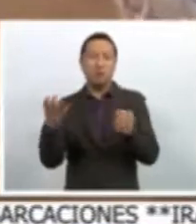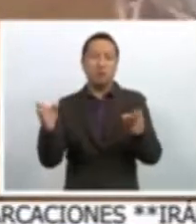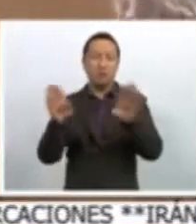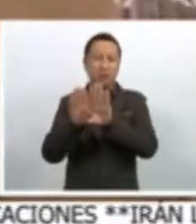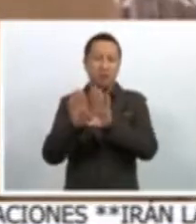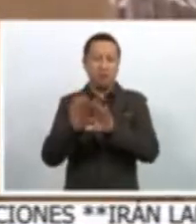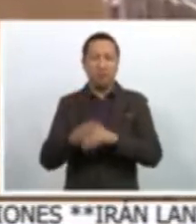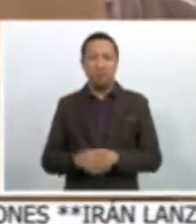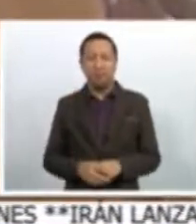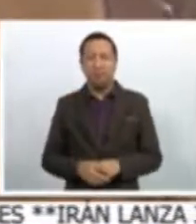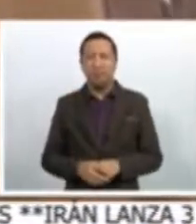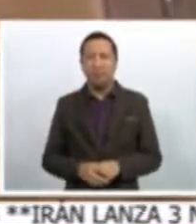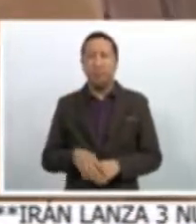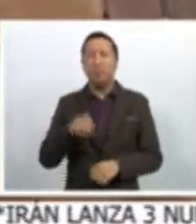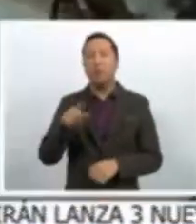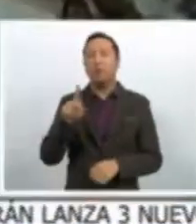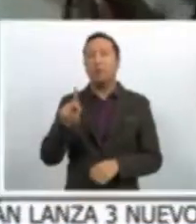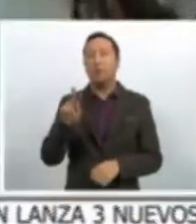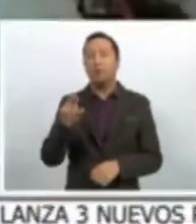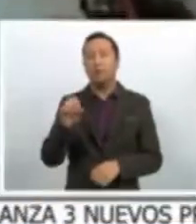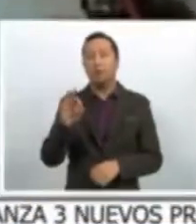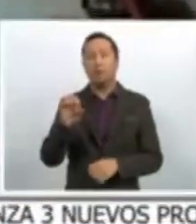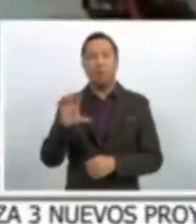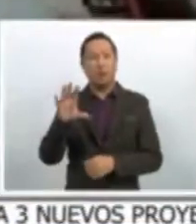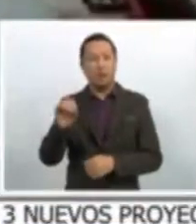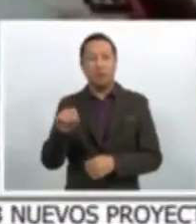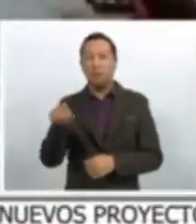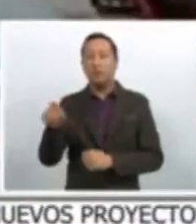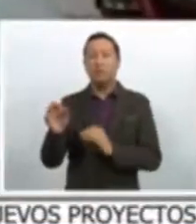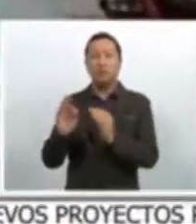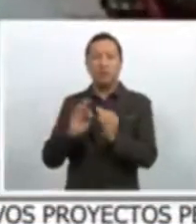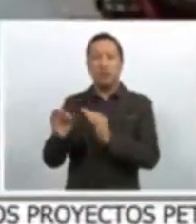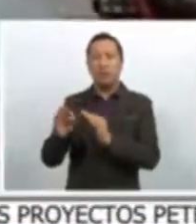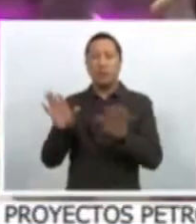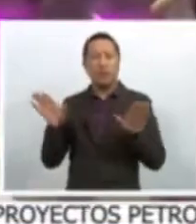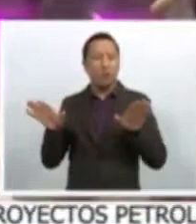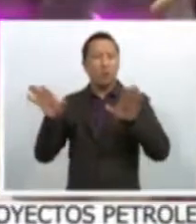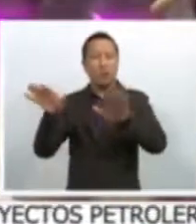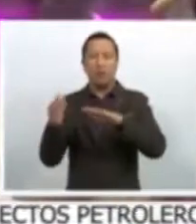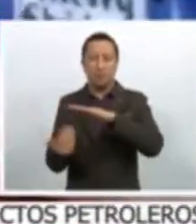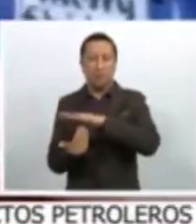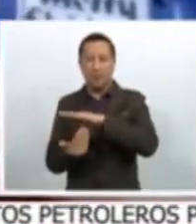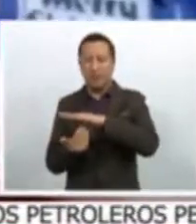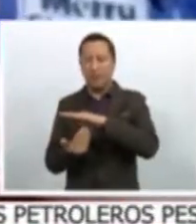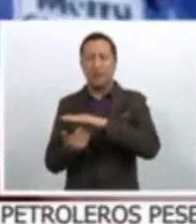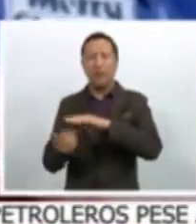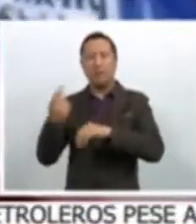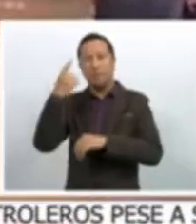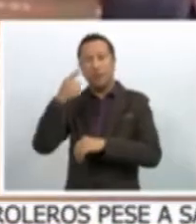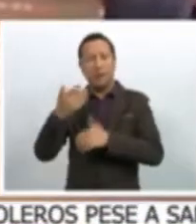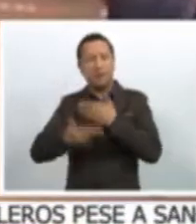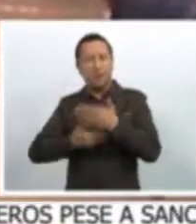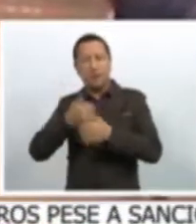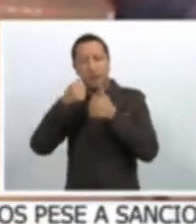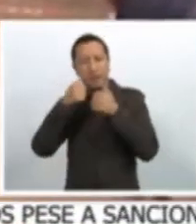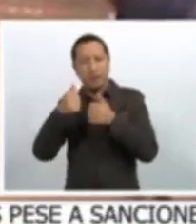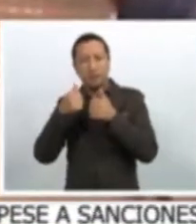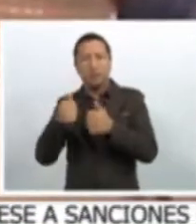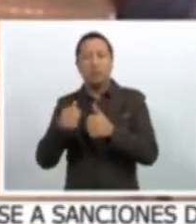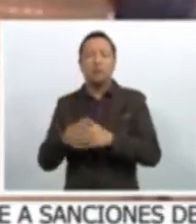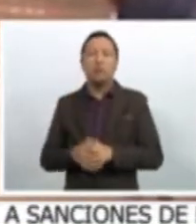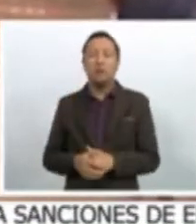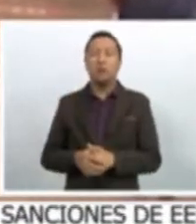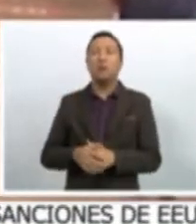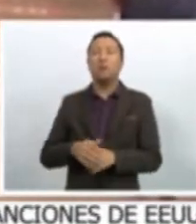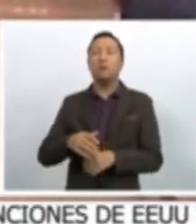también instalará sus módulos en los principales aeropuertos del país, entre ellos los de Quintana Roo, a fin de que sus inspectores puedan